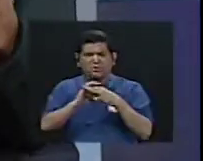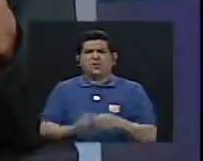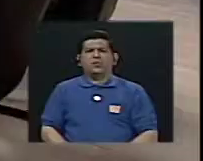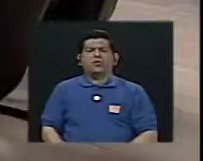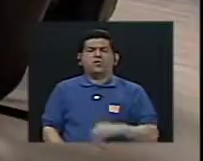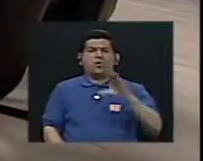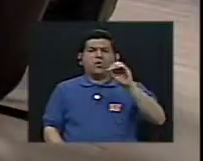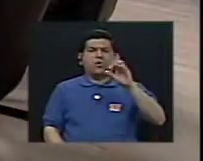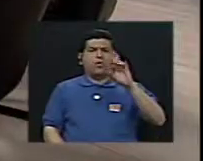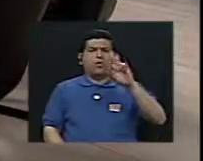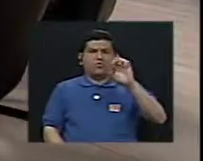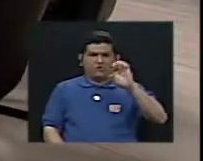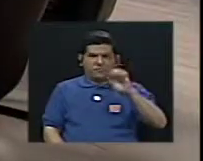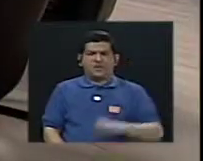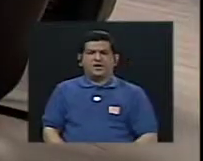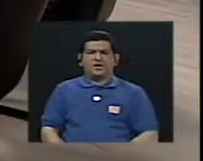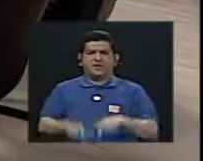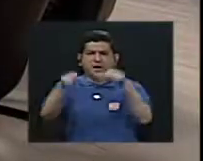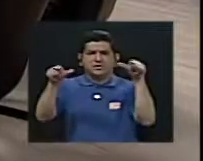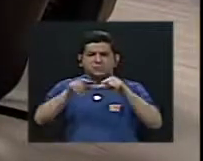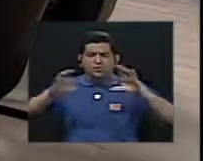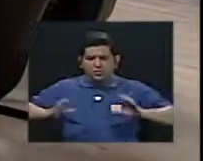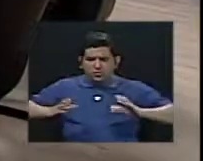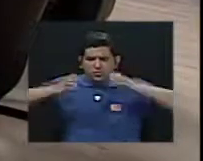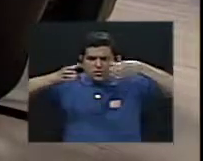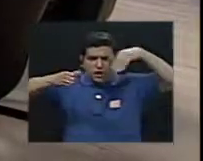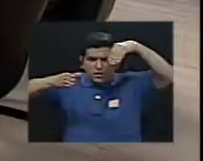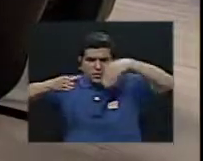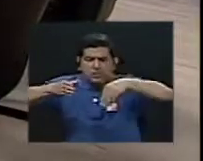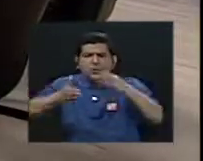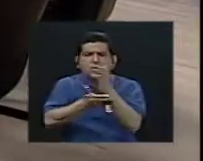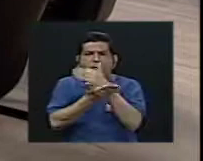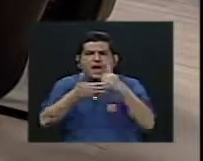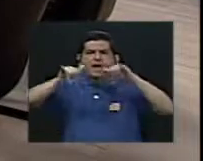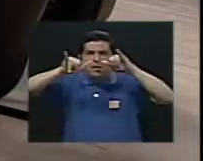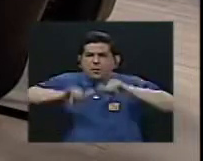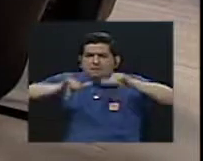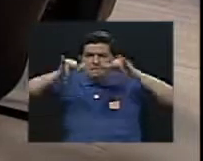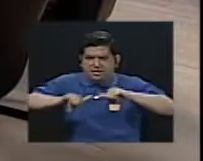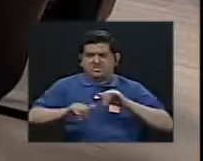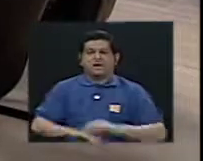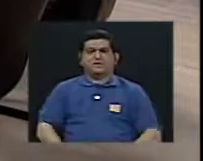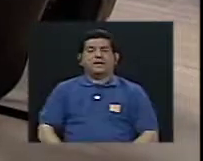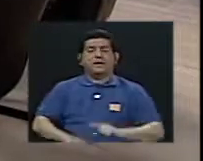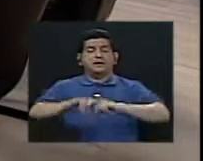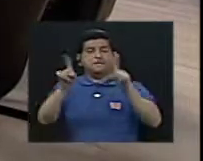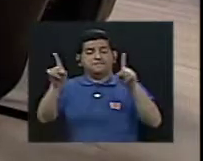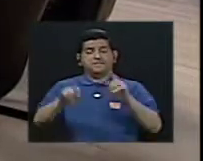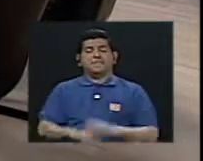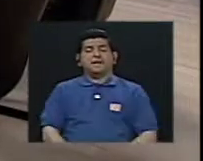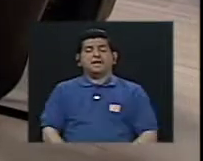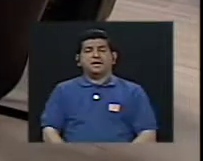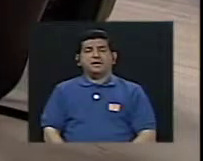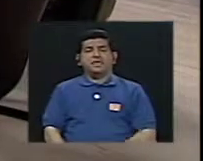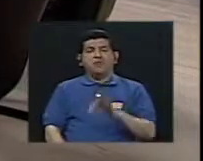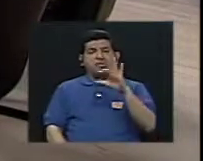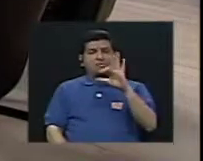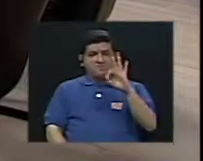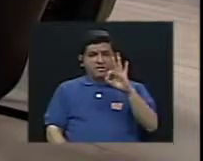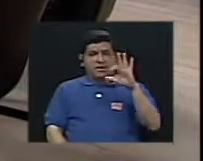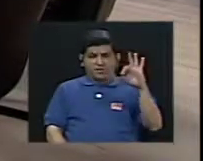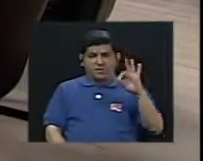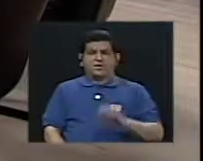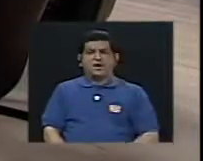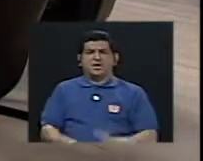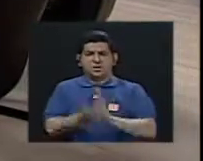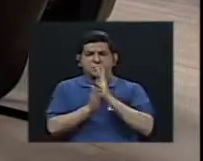cofre, claro, en el sentido de guardar, de preservar algo, esa tradición. Pero, Fernando, precisamente el